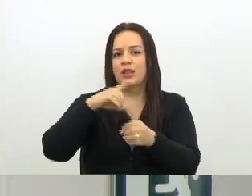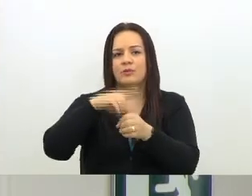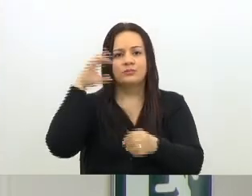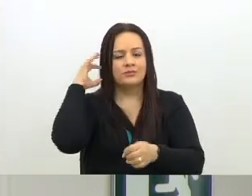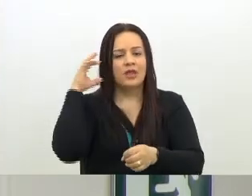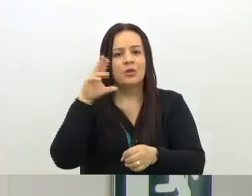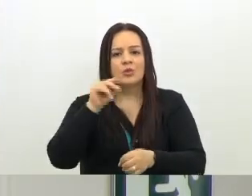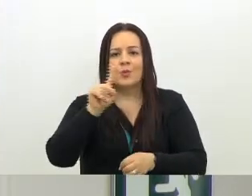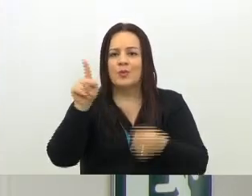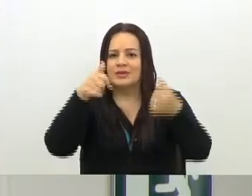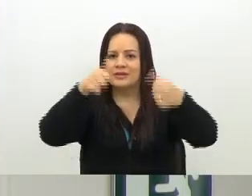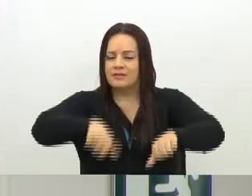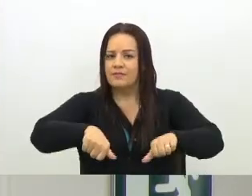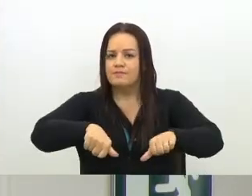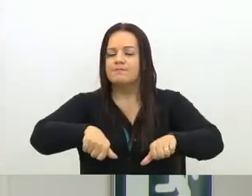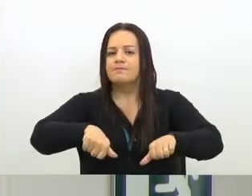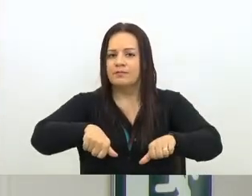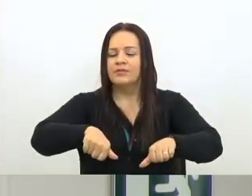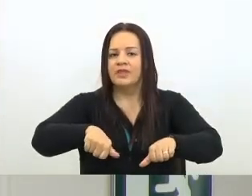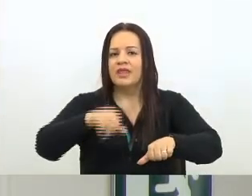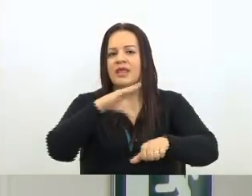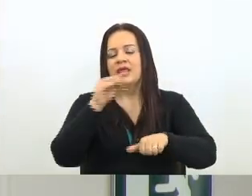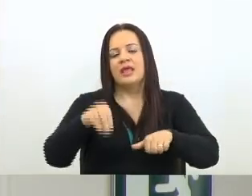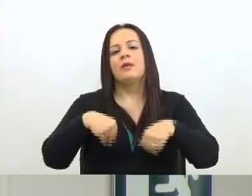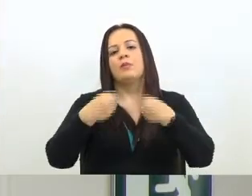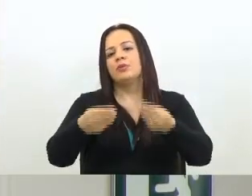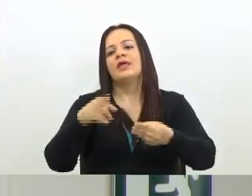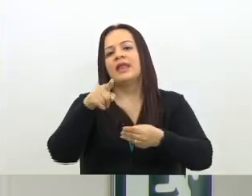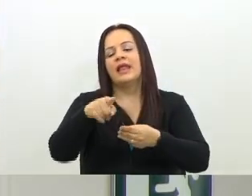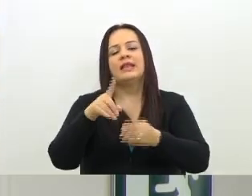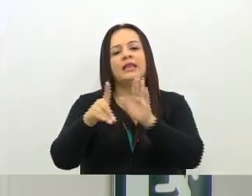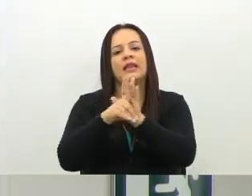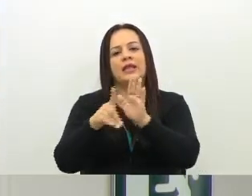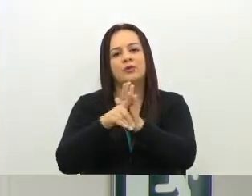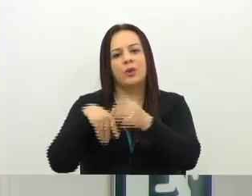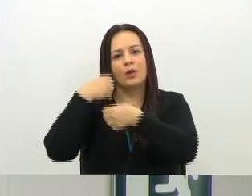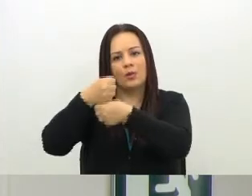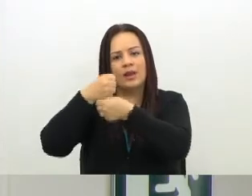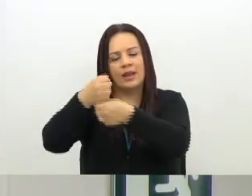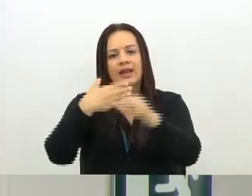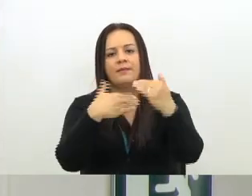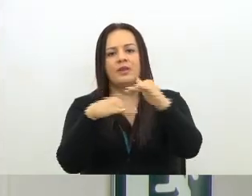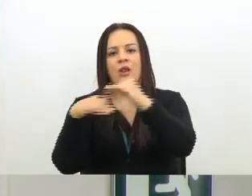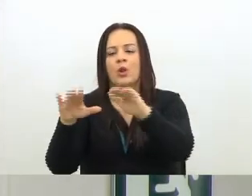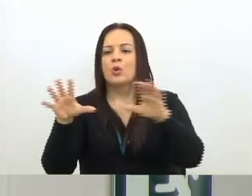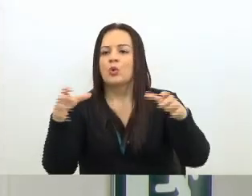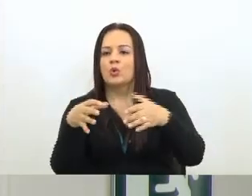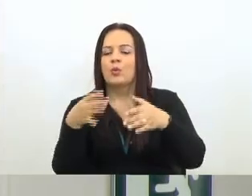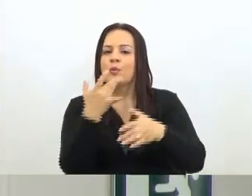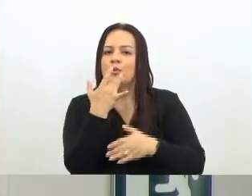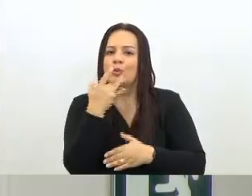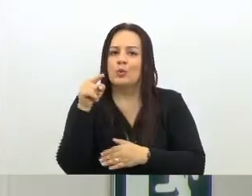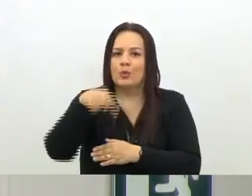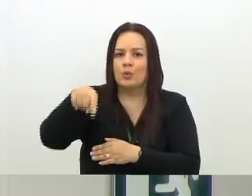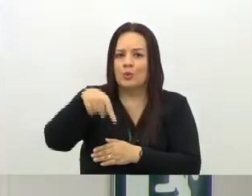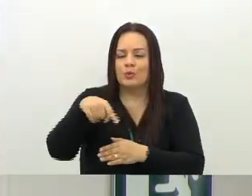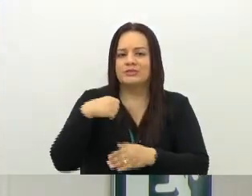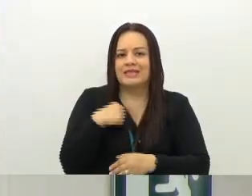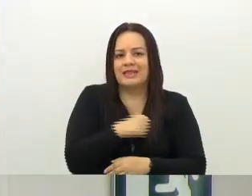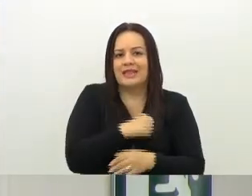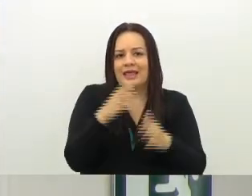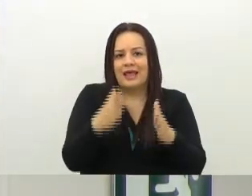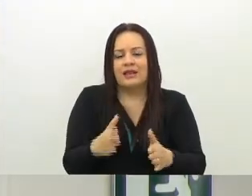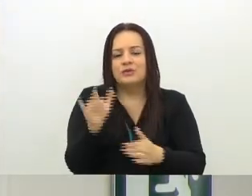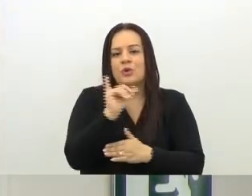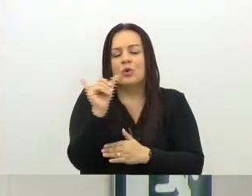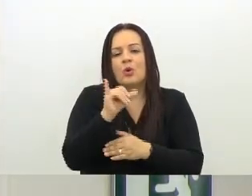esté de acuerdo en ponderar el derecho a la huelga y en limitar los privilegios de los grupos sindicales, así como las